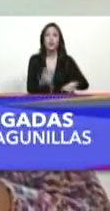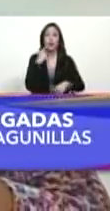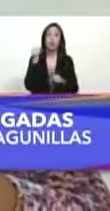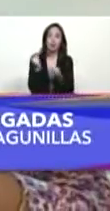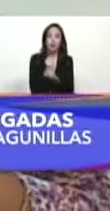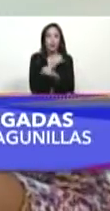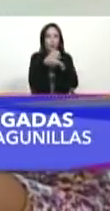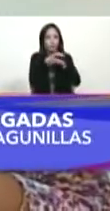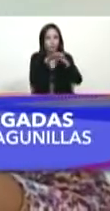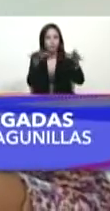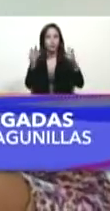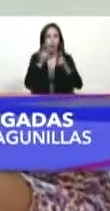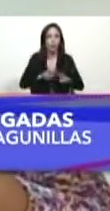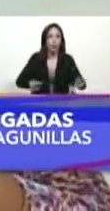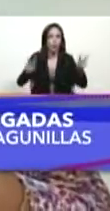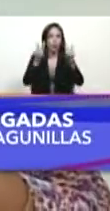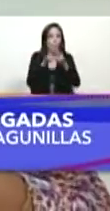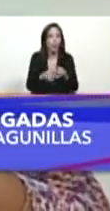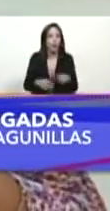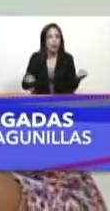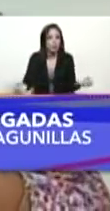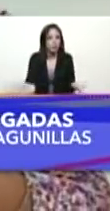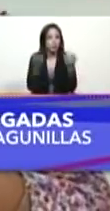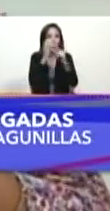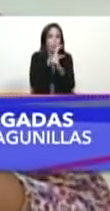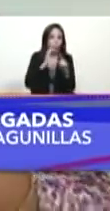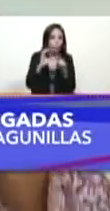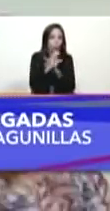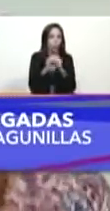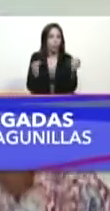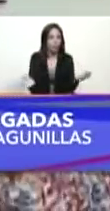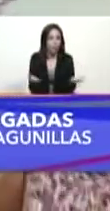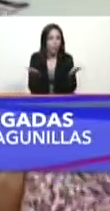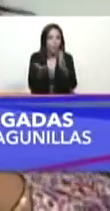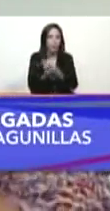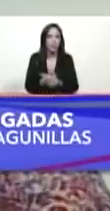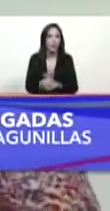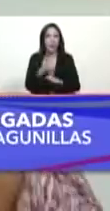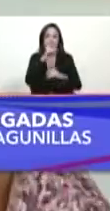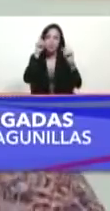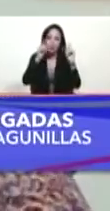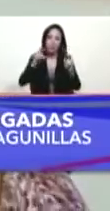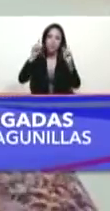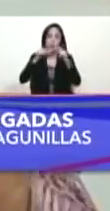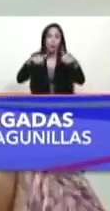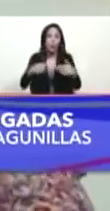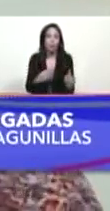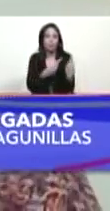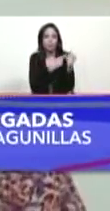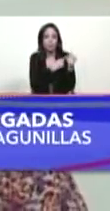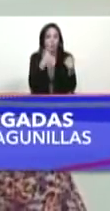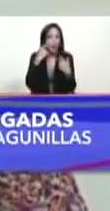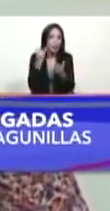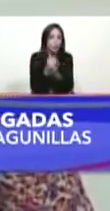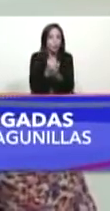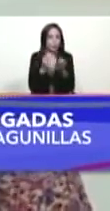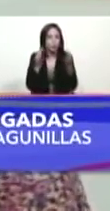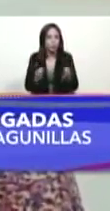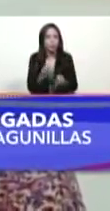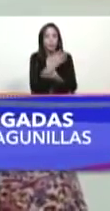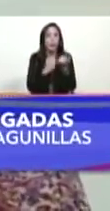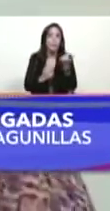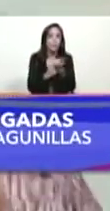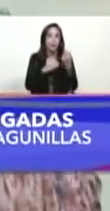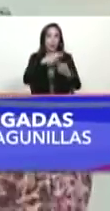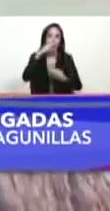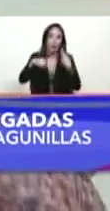valores culturales, zulianos y de todo el país, identitarios, y hoy nuestro compromiso se consolida más con la revolución,